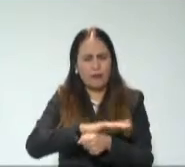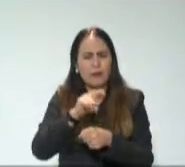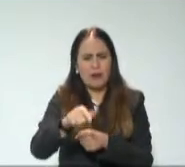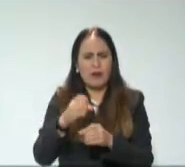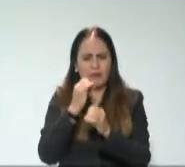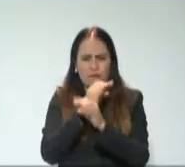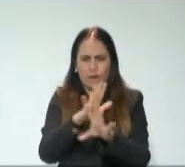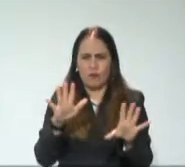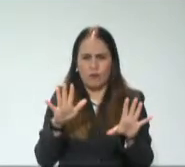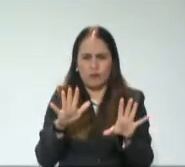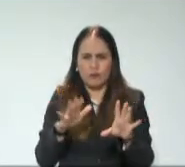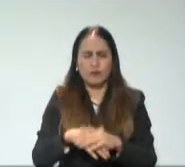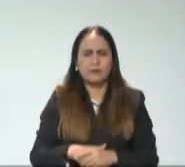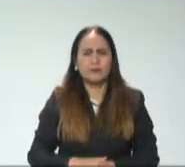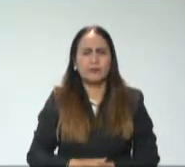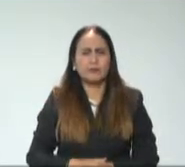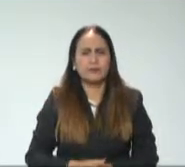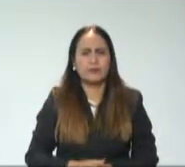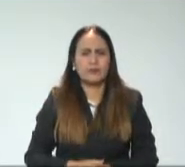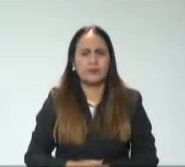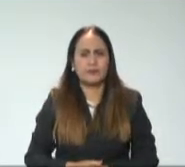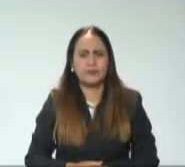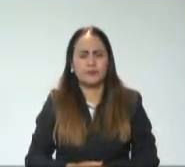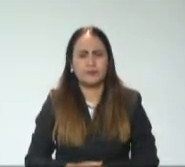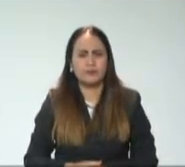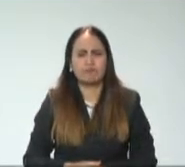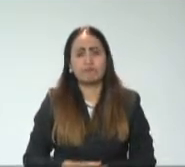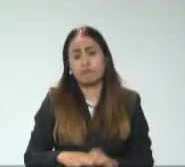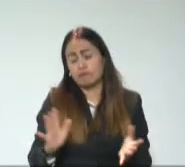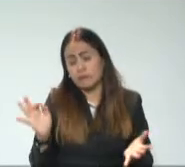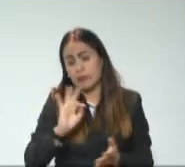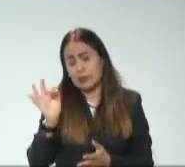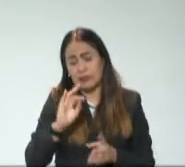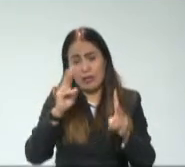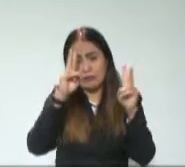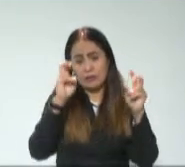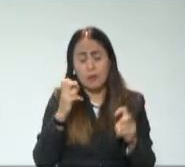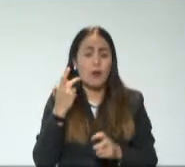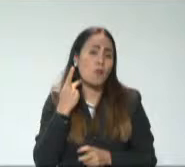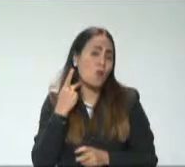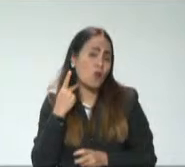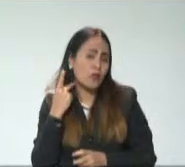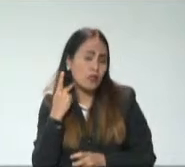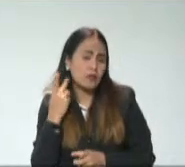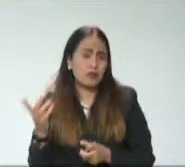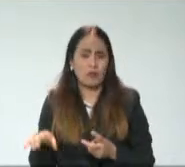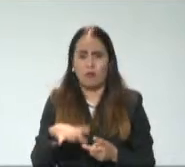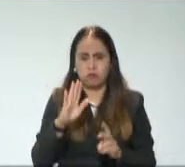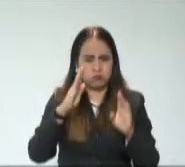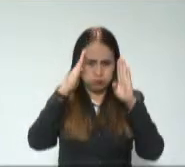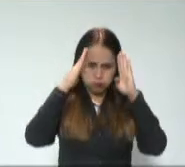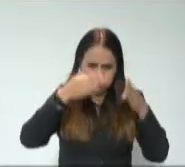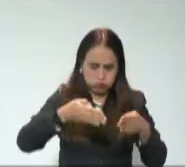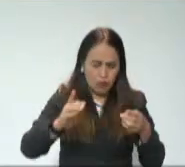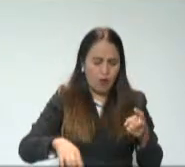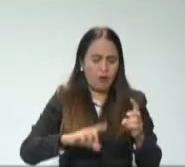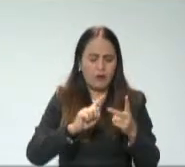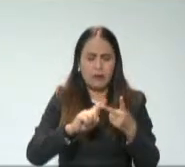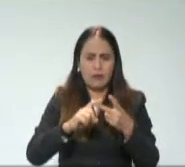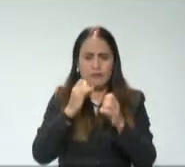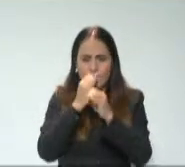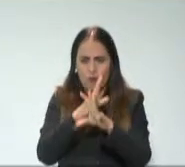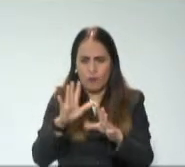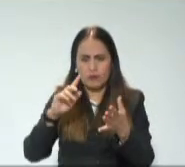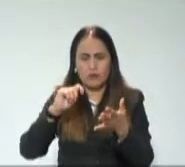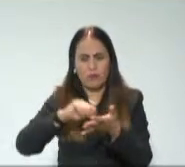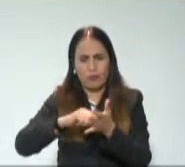la información de tinte más político de la información estrictamente técnica y en